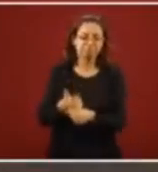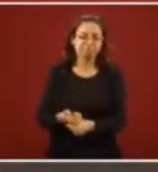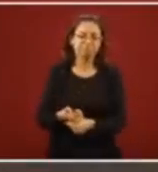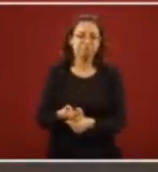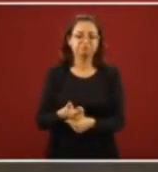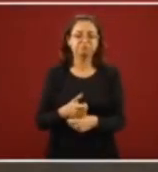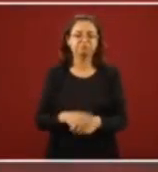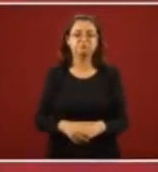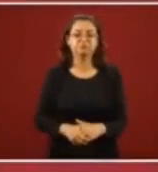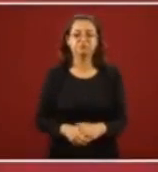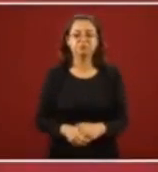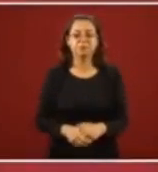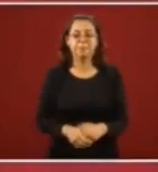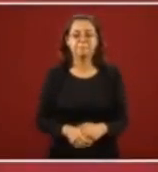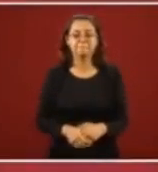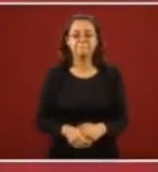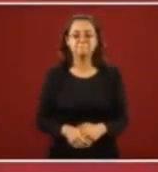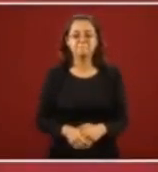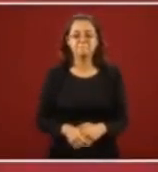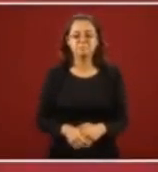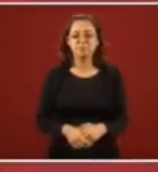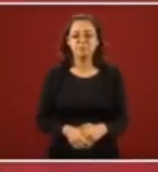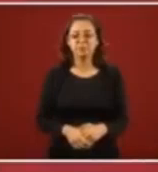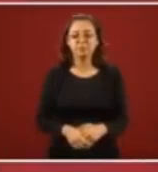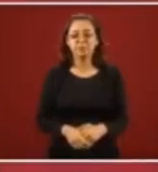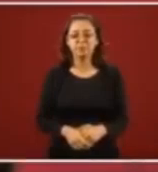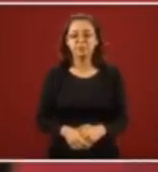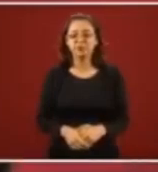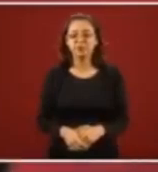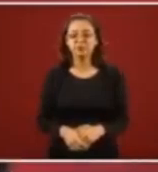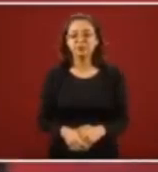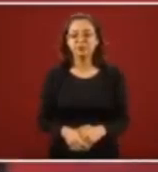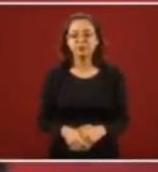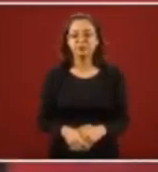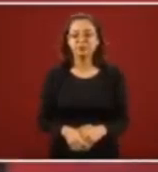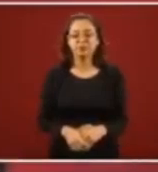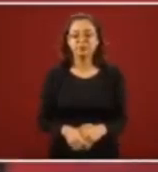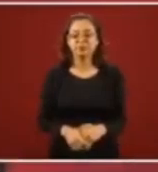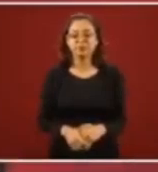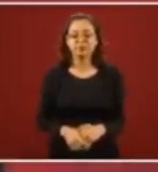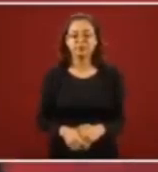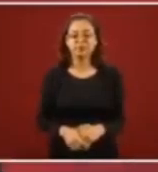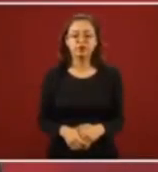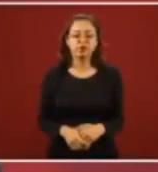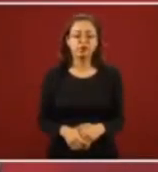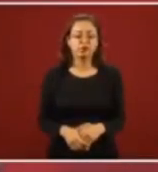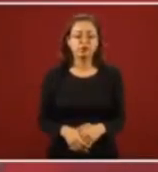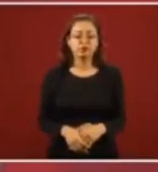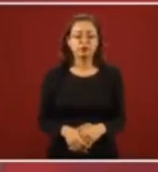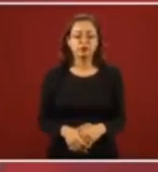seguimos